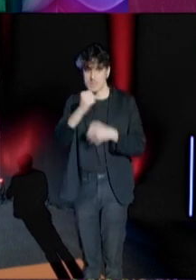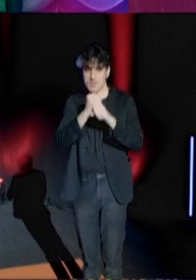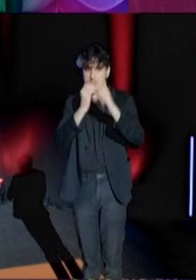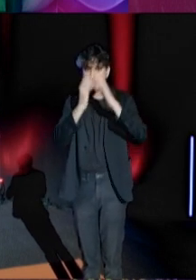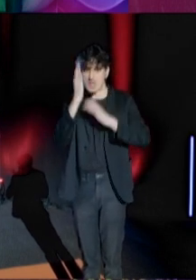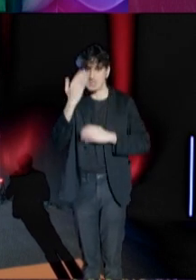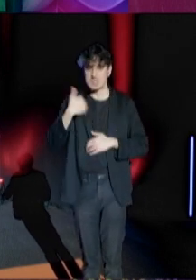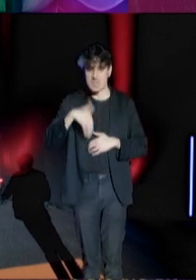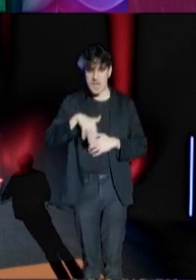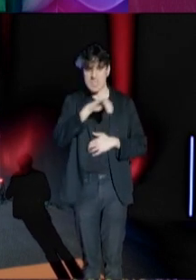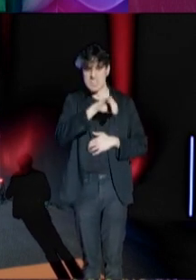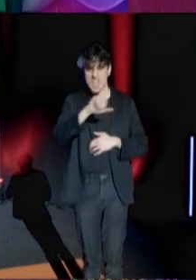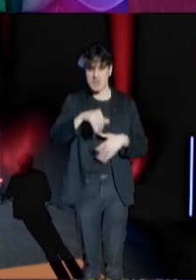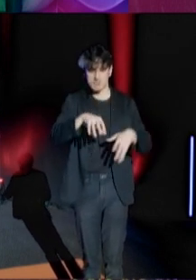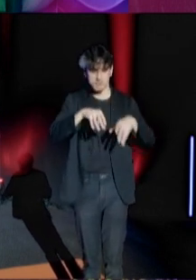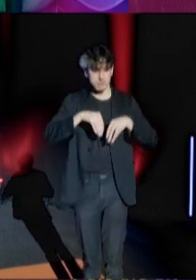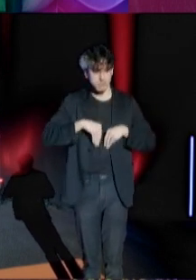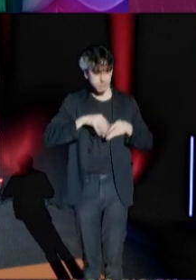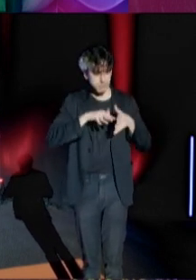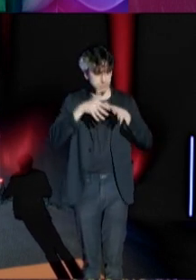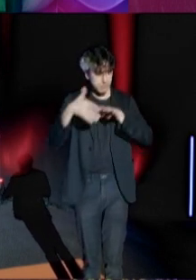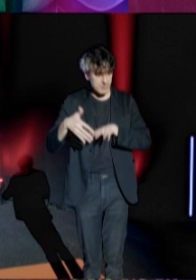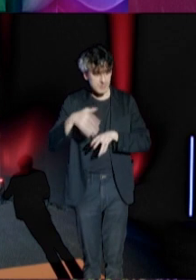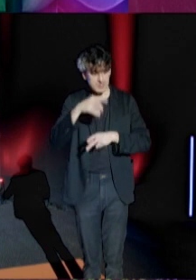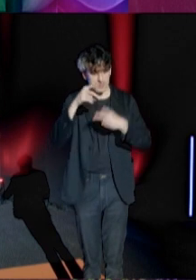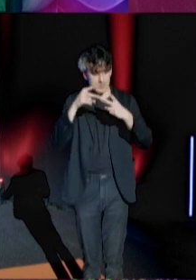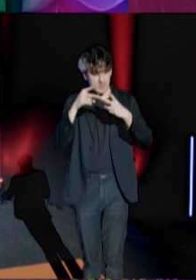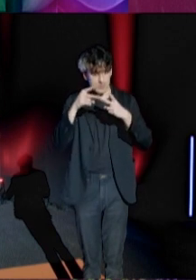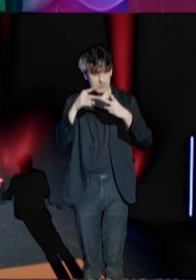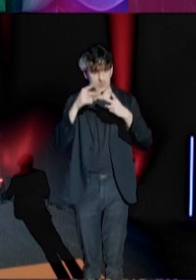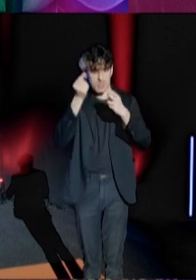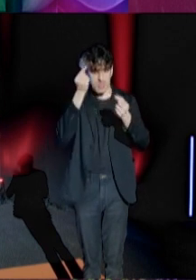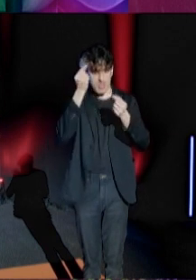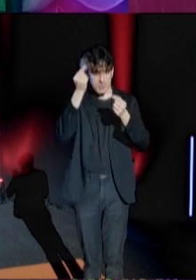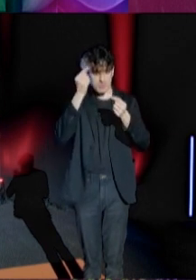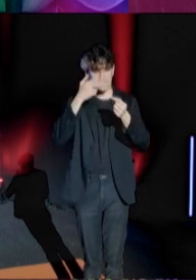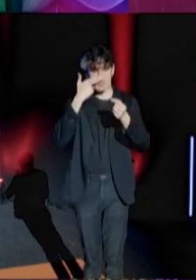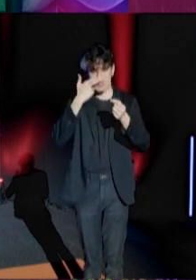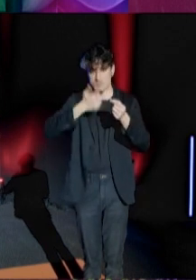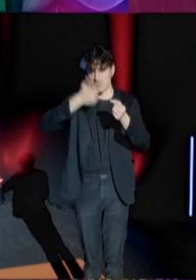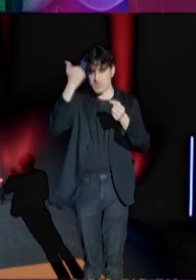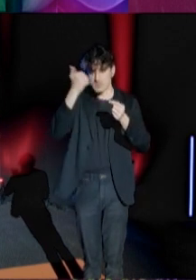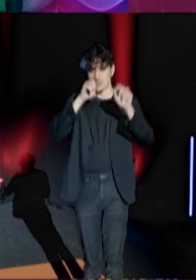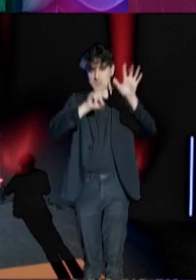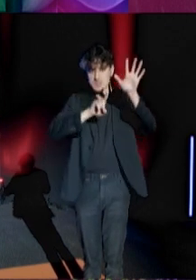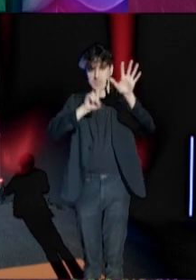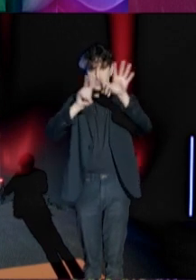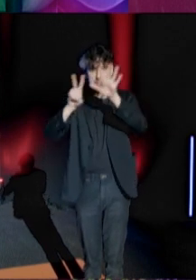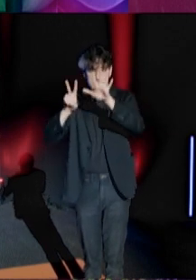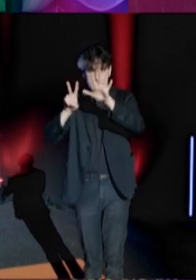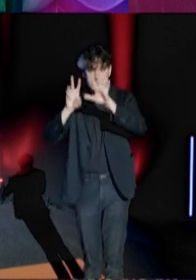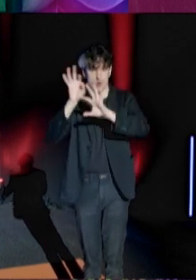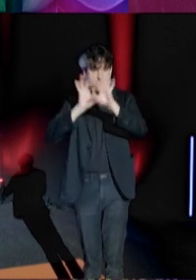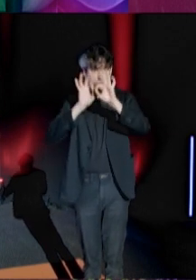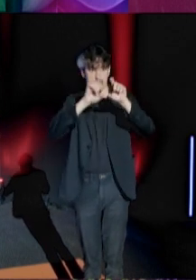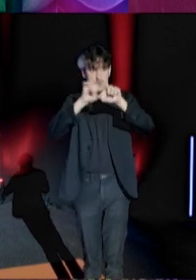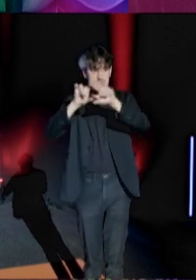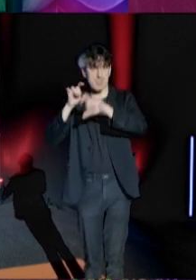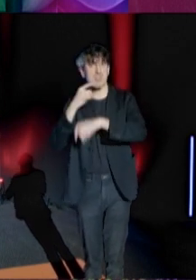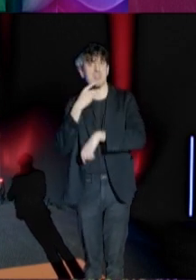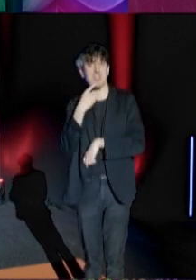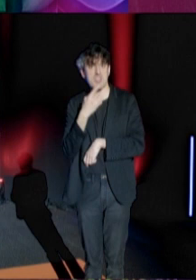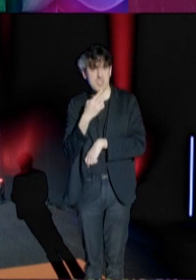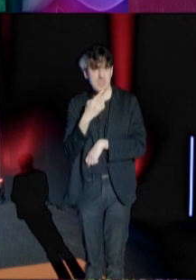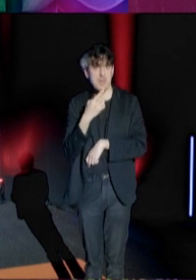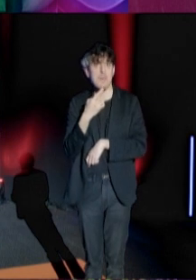adoptado ia el segundo dato me parece más interesante aún el 77 por de las empresas dice yo confiaría